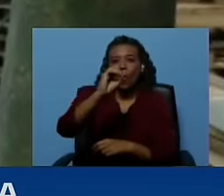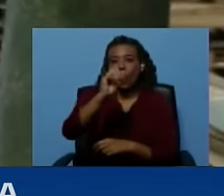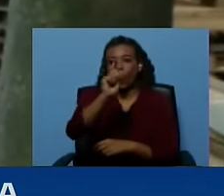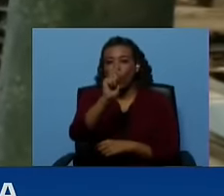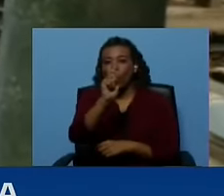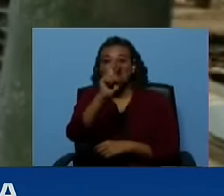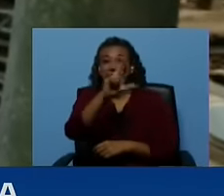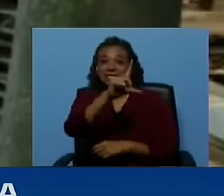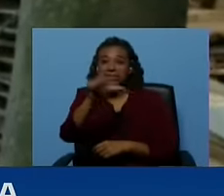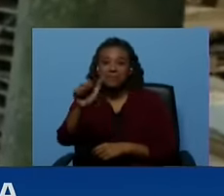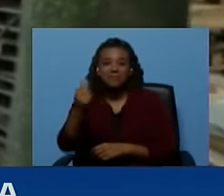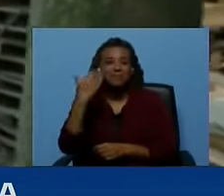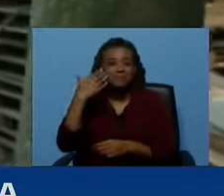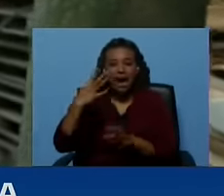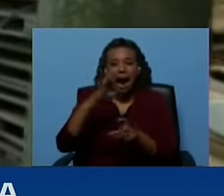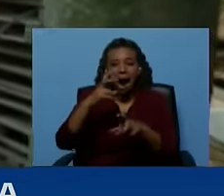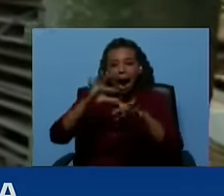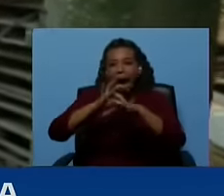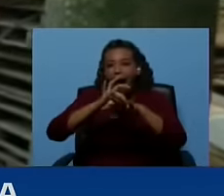gusta a ti costilla